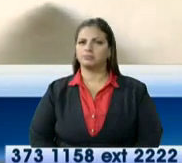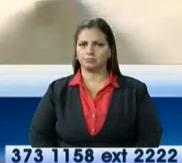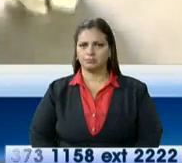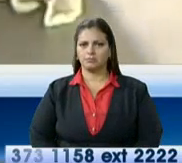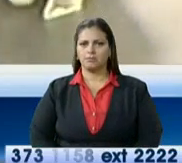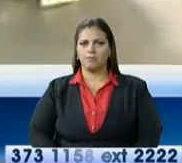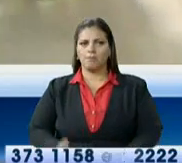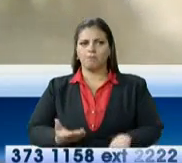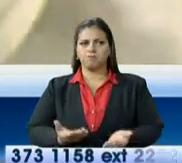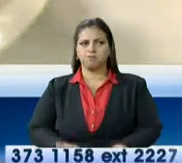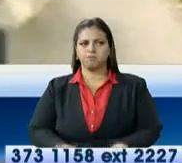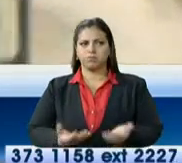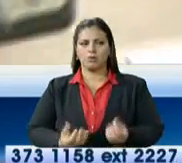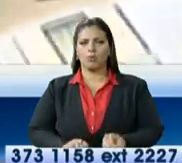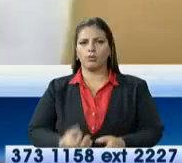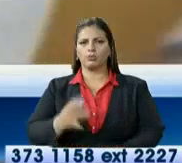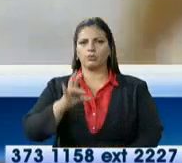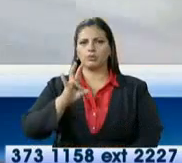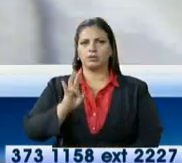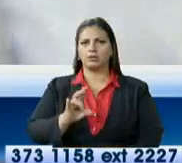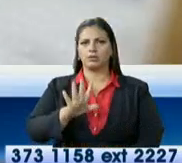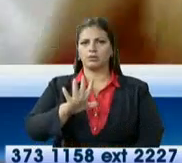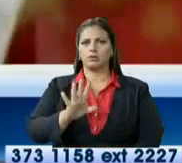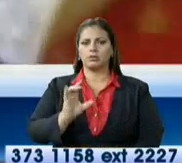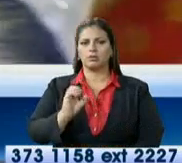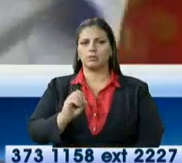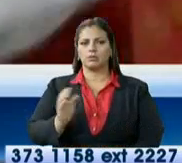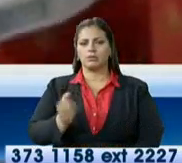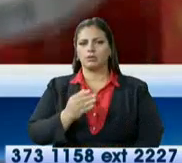gramos. 2 horas y media lo tengo que poner en el pirotín.